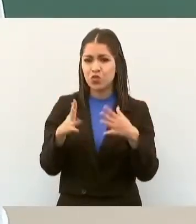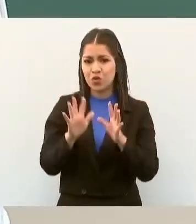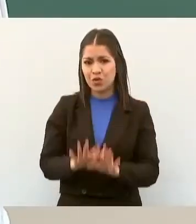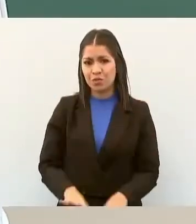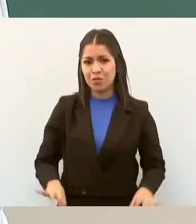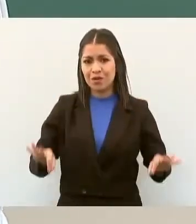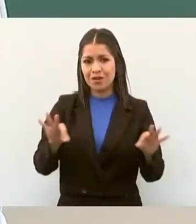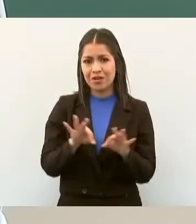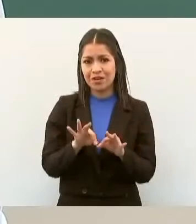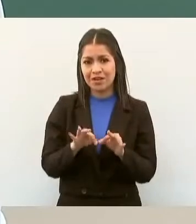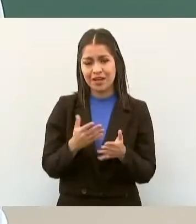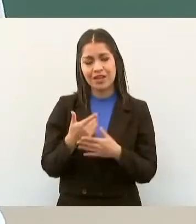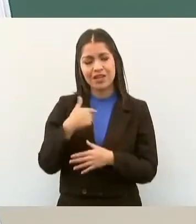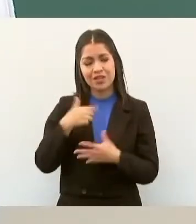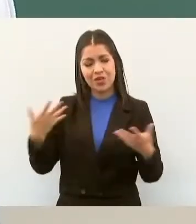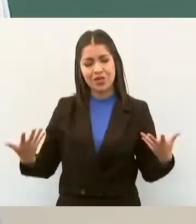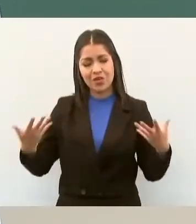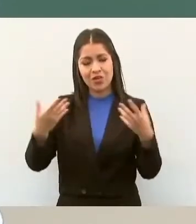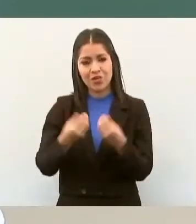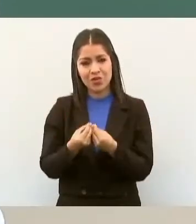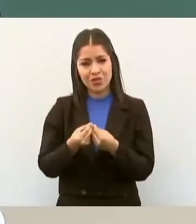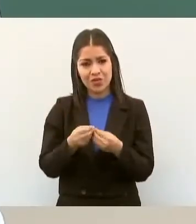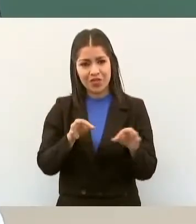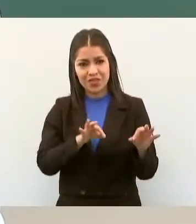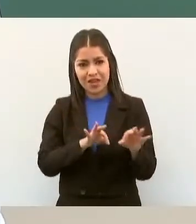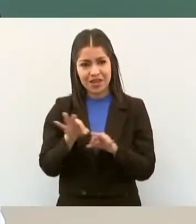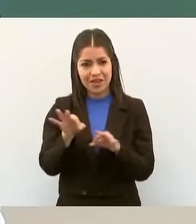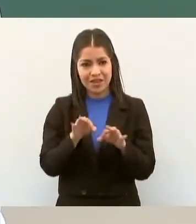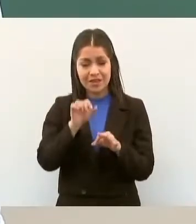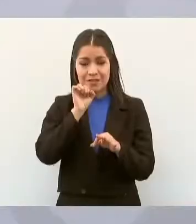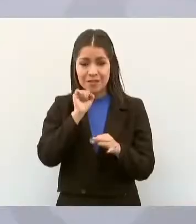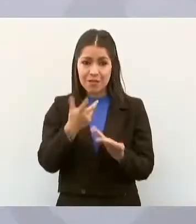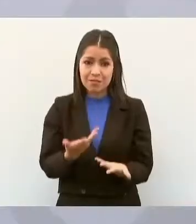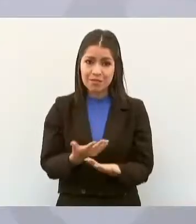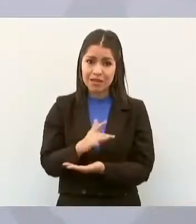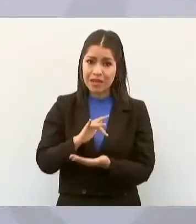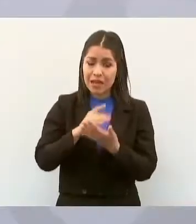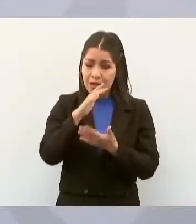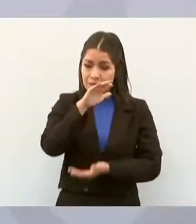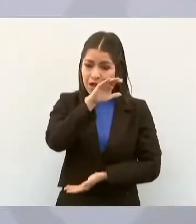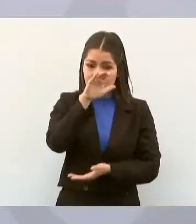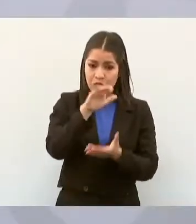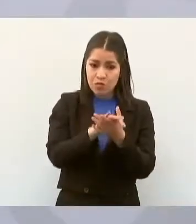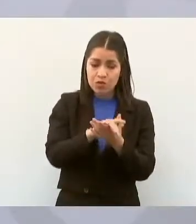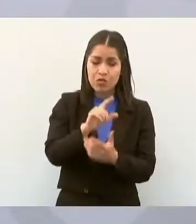el orgullo de conducir, de mi esposo y mis hijas.